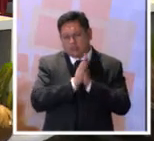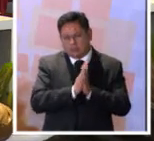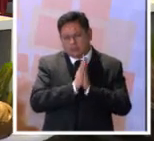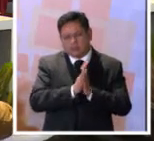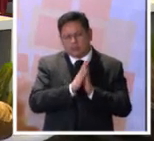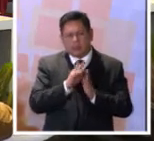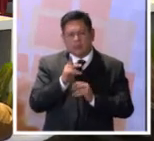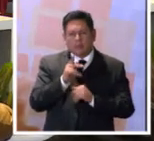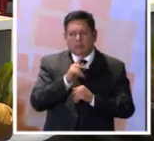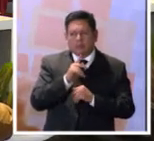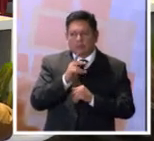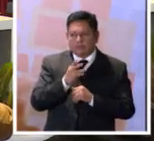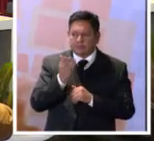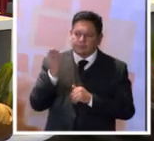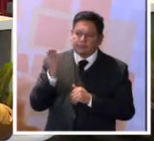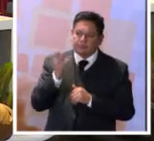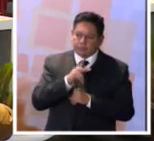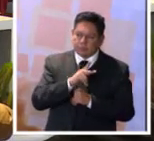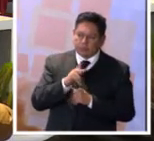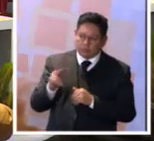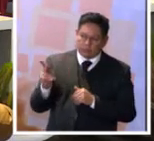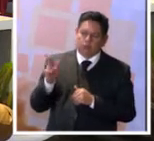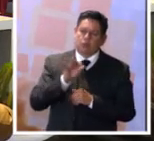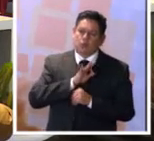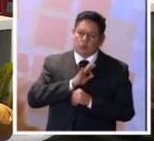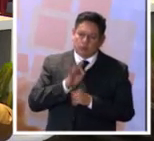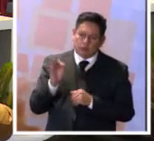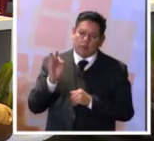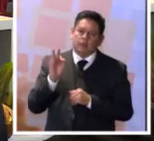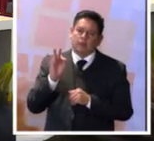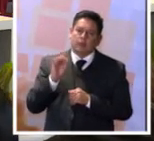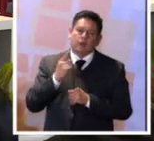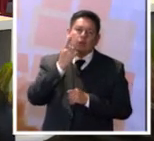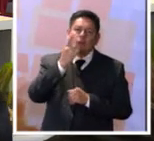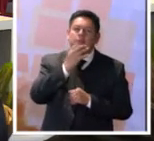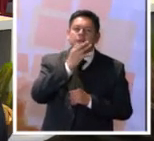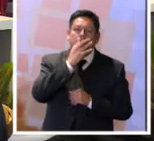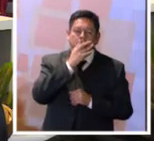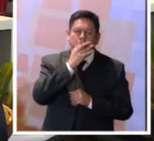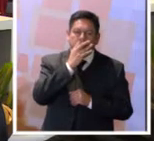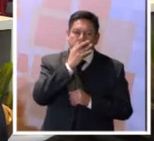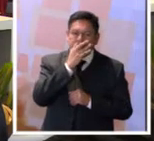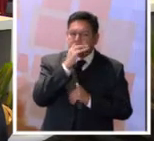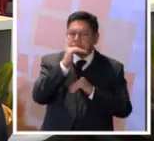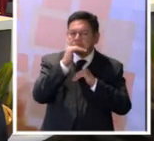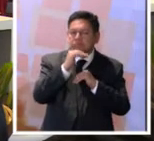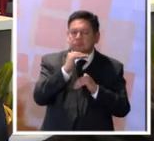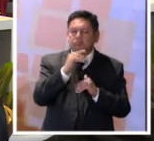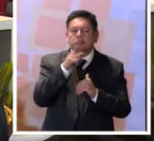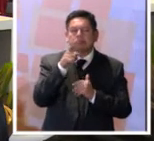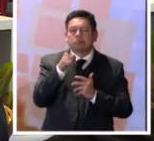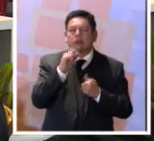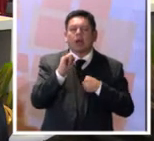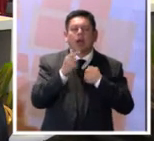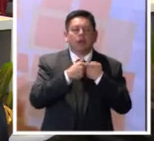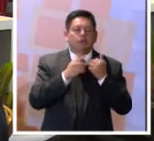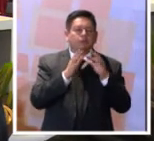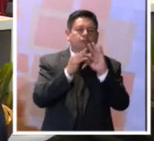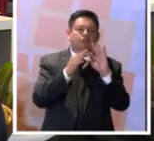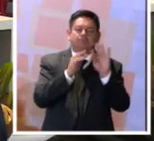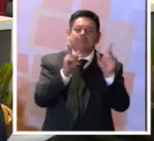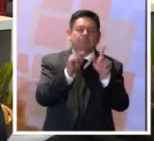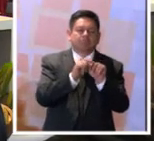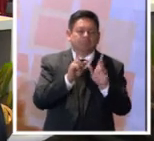todas y a Enrique, si en un minuto nos pudieran dar una breve